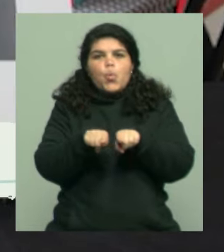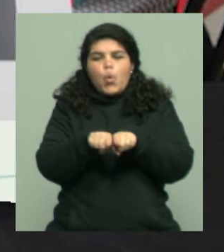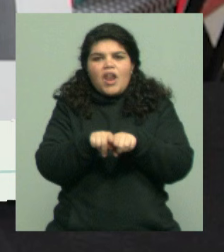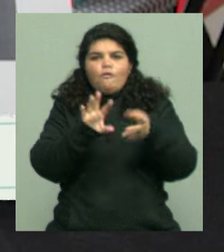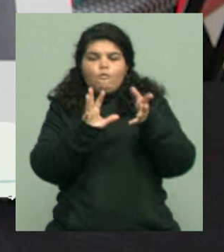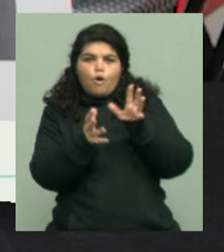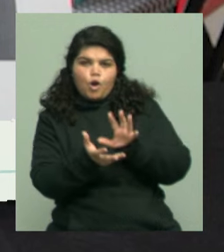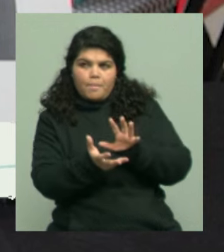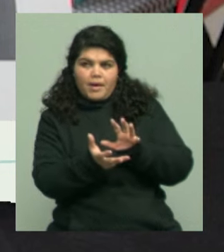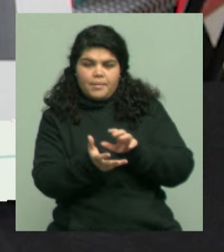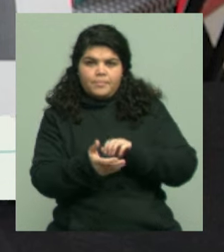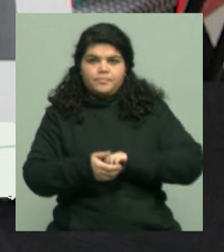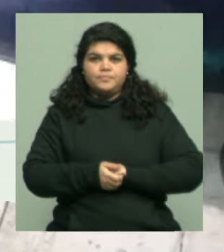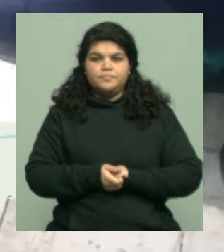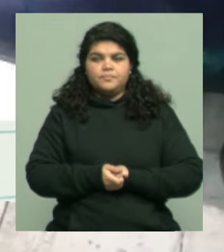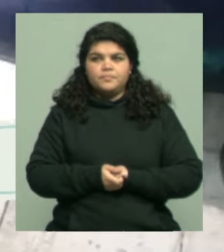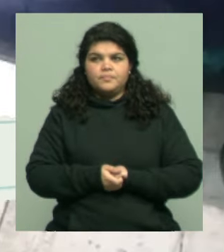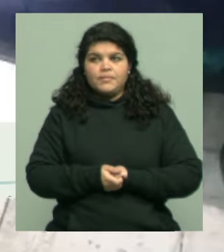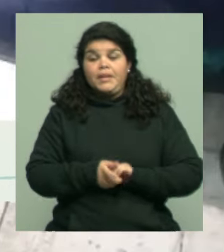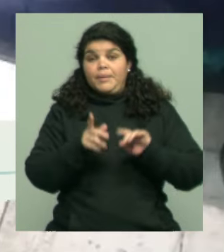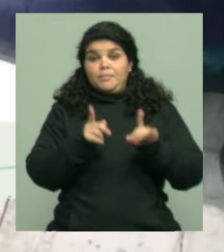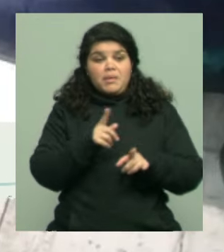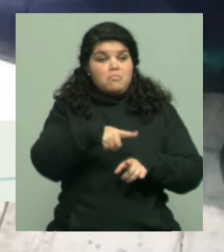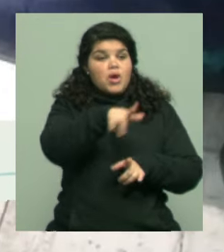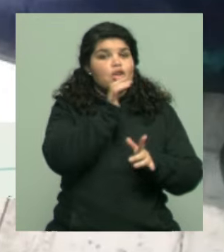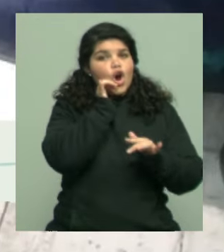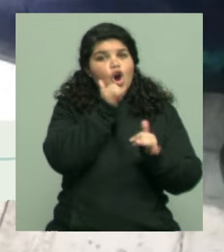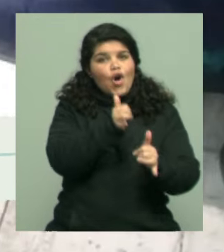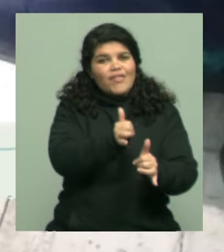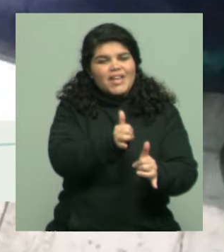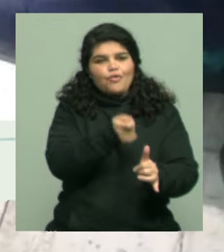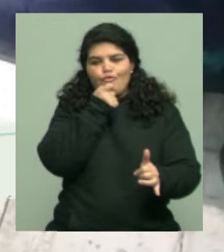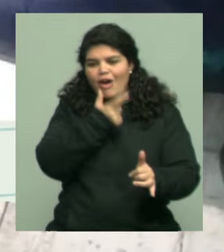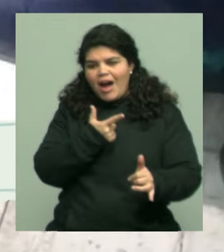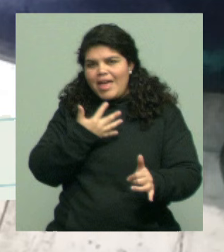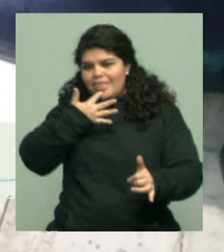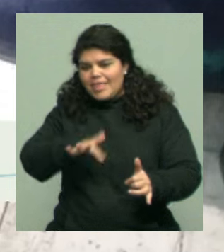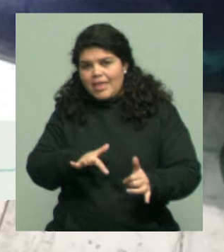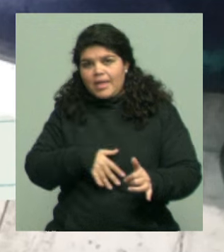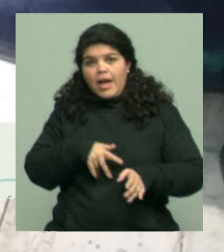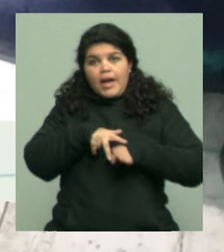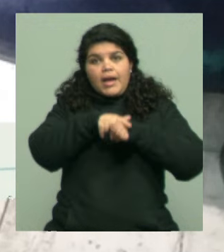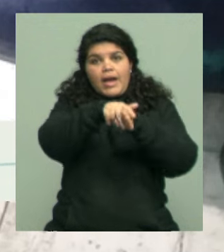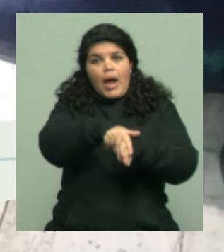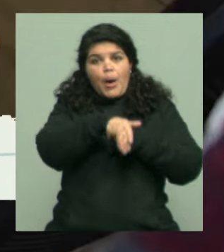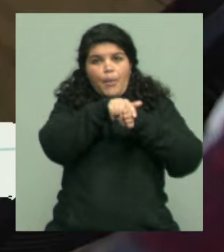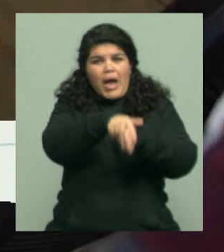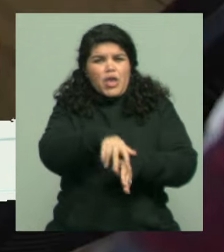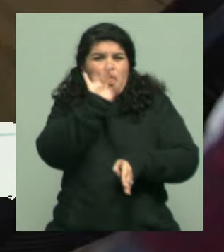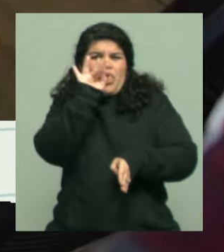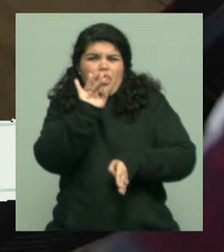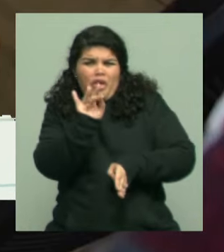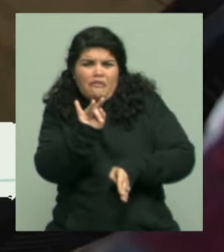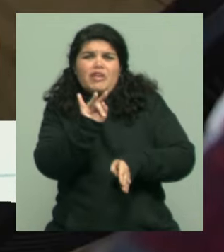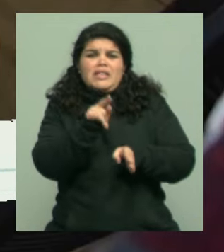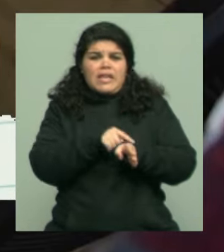en la figura de fractal y al ojo es muy fácil de ver. Entonces El caballo, en vez de ser una figura compleja en la que hay que aprender